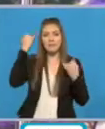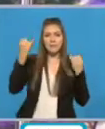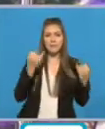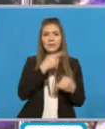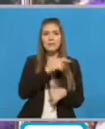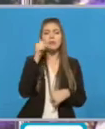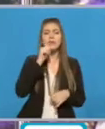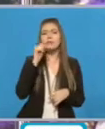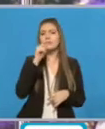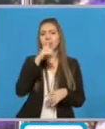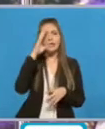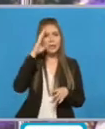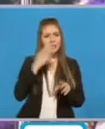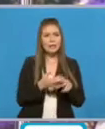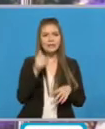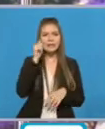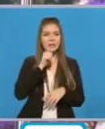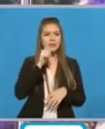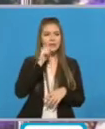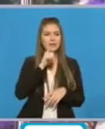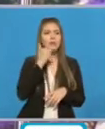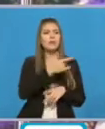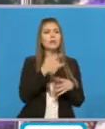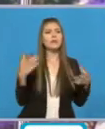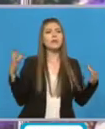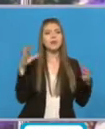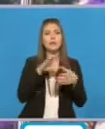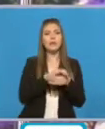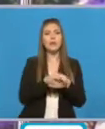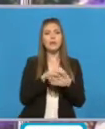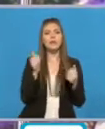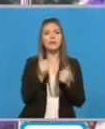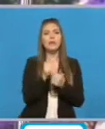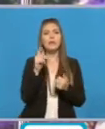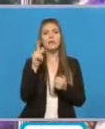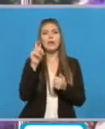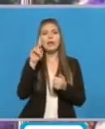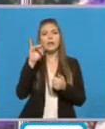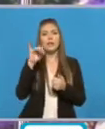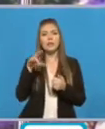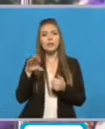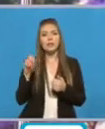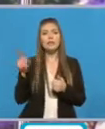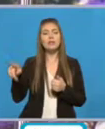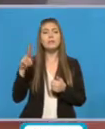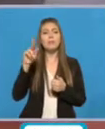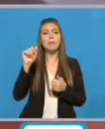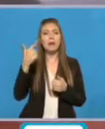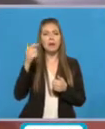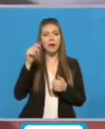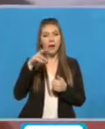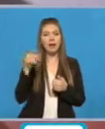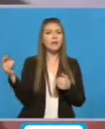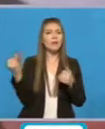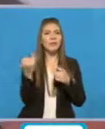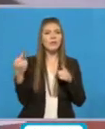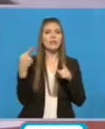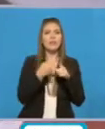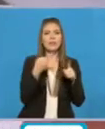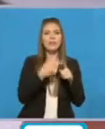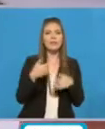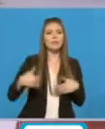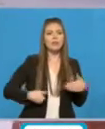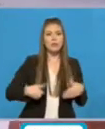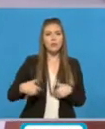cristiana, siempre fue cristiana, y la casaron con Patricio, que era pagano, que también le hacía la vida imposible a la pobre Santa Mónica, que nada más tuvo